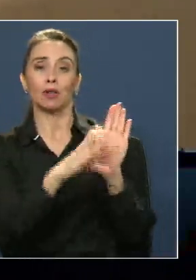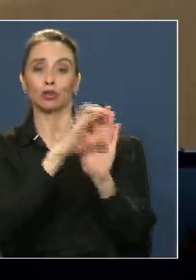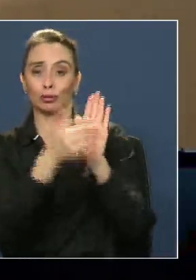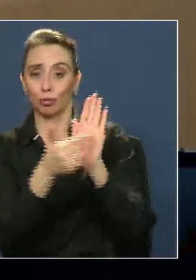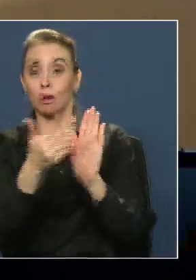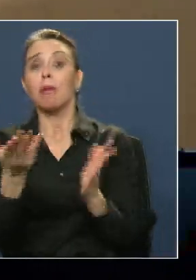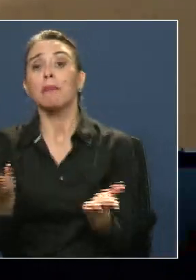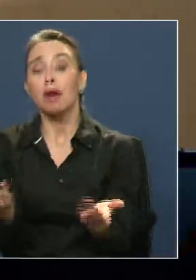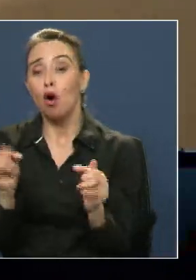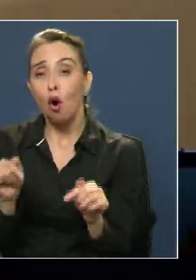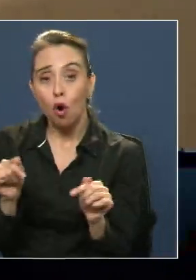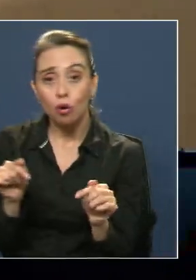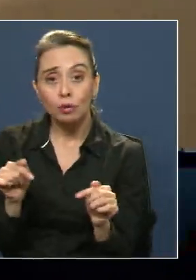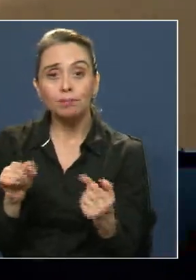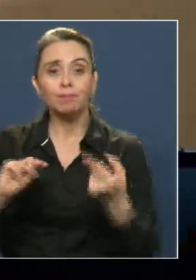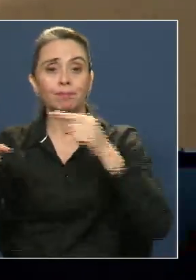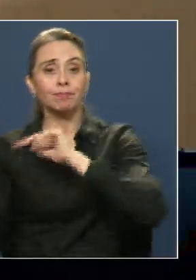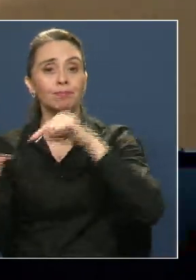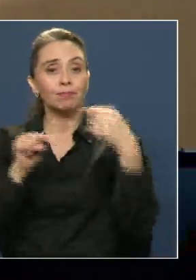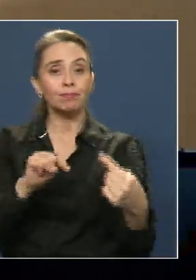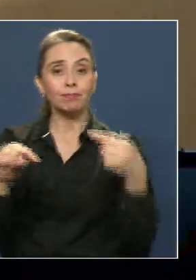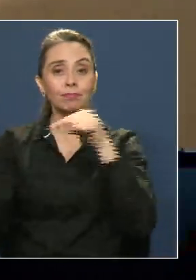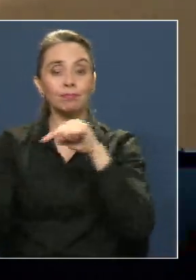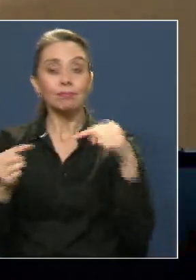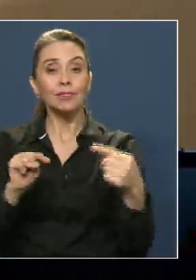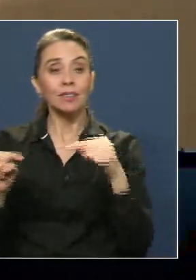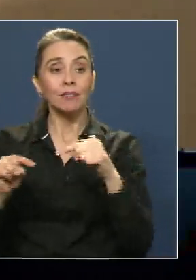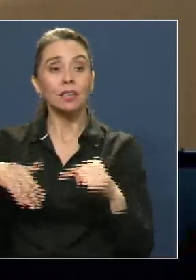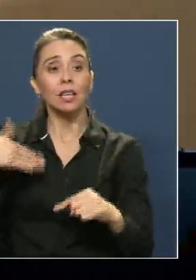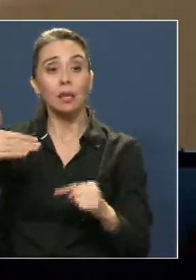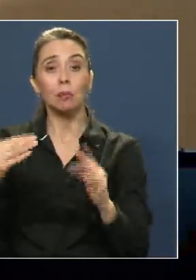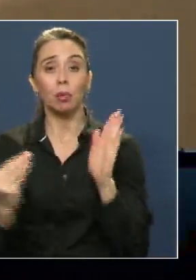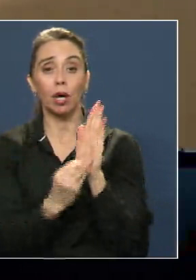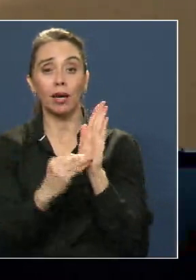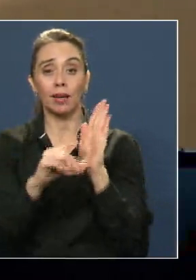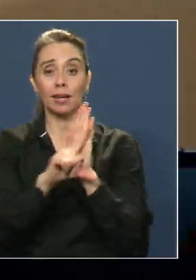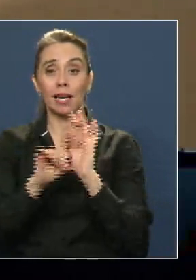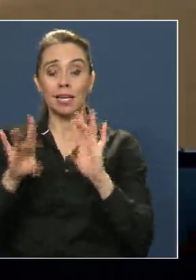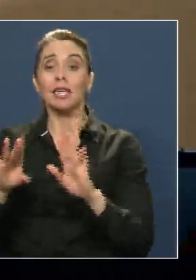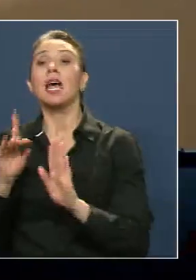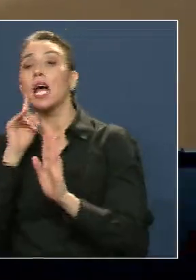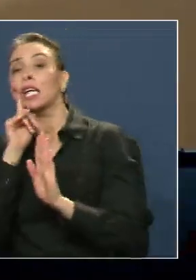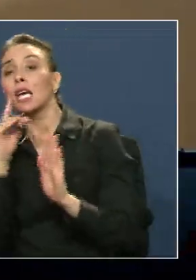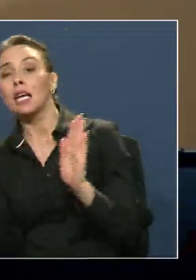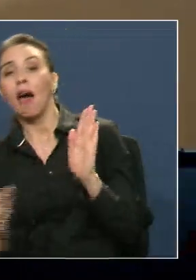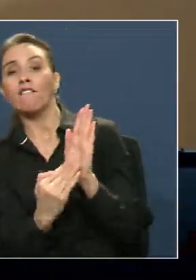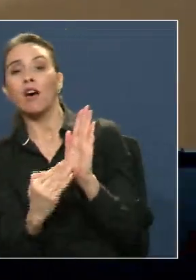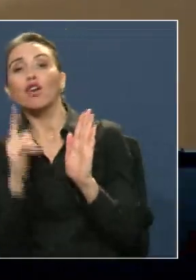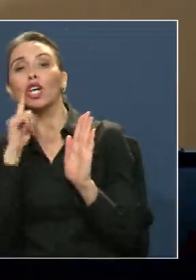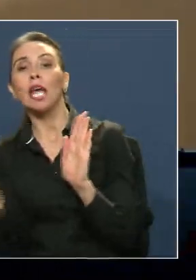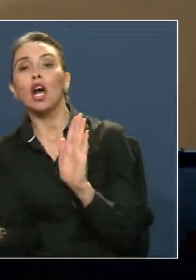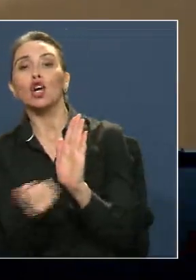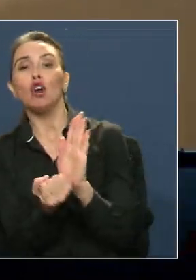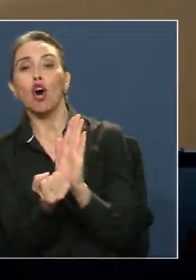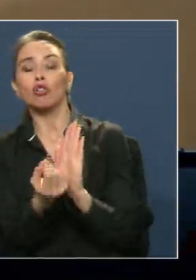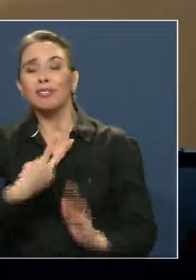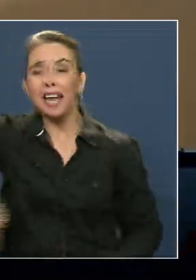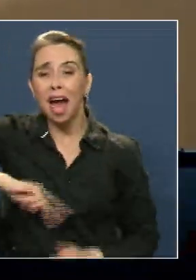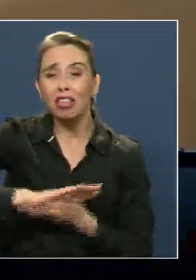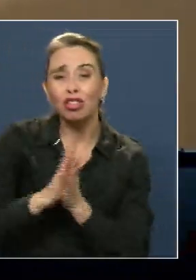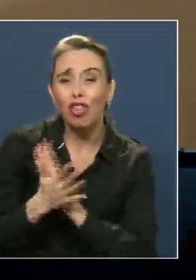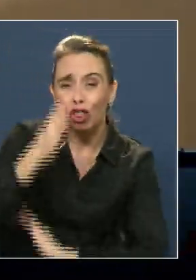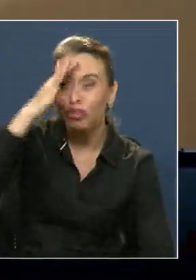día, siento yo, es un debate que nos va a llevar a establecer quiénes estaban a favor o en contra de algo que todos